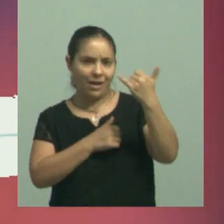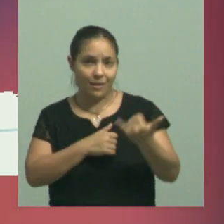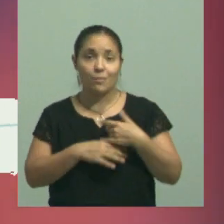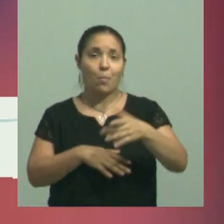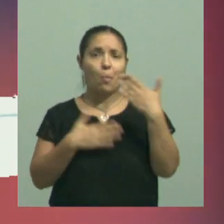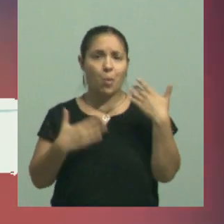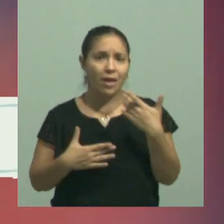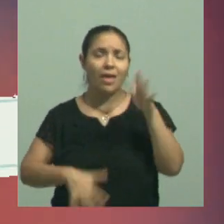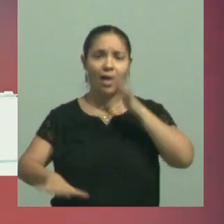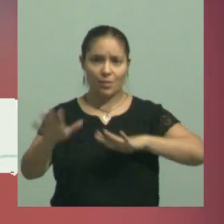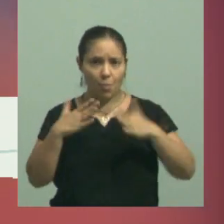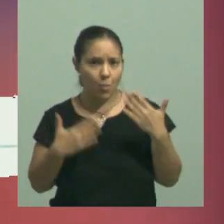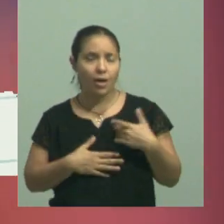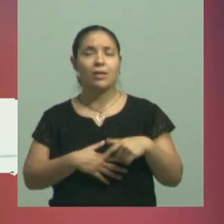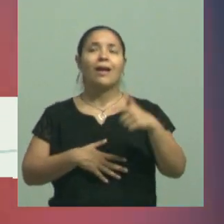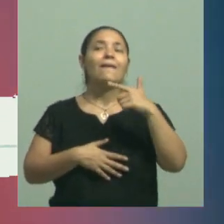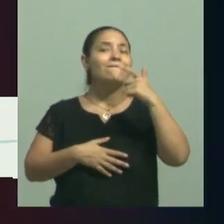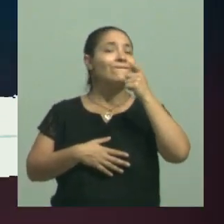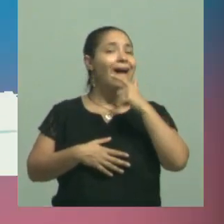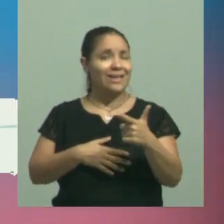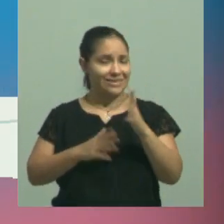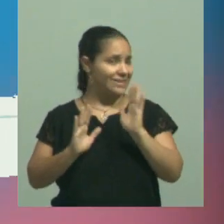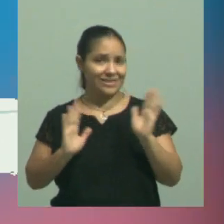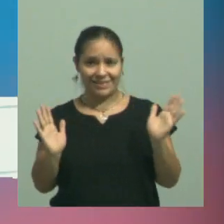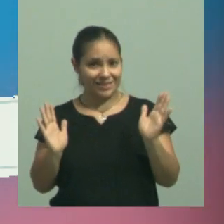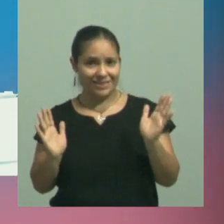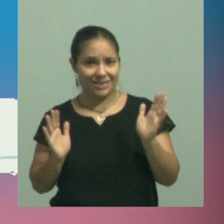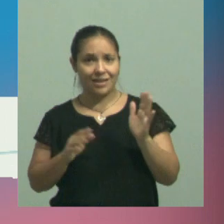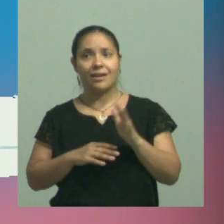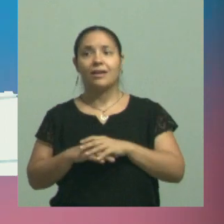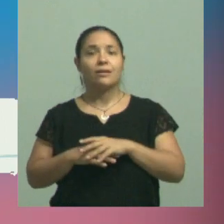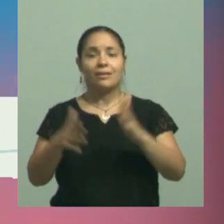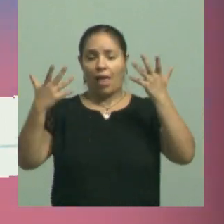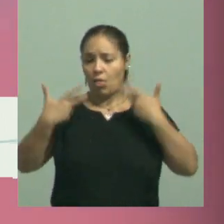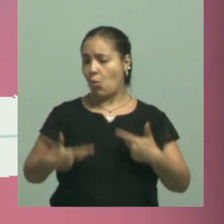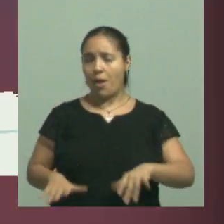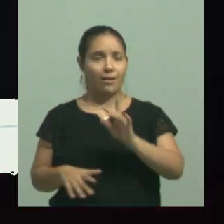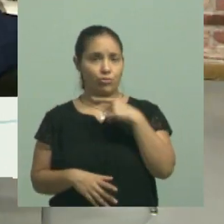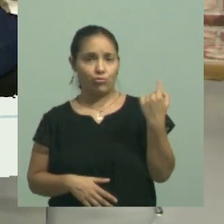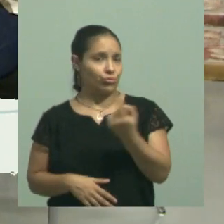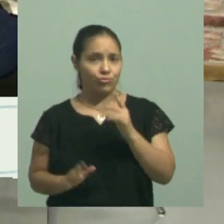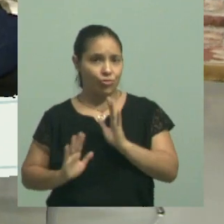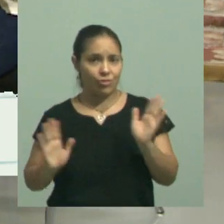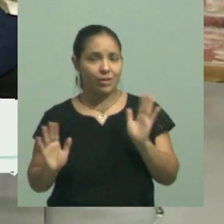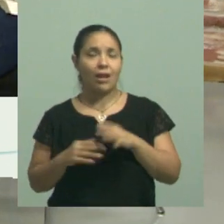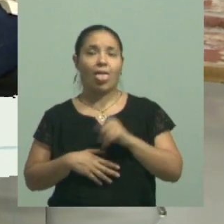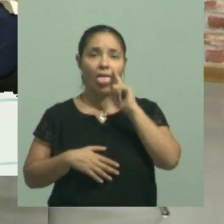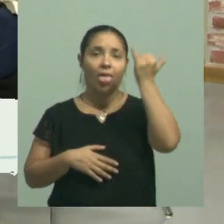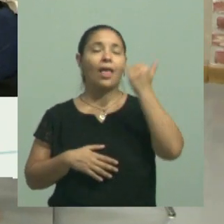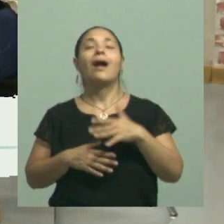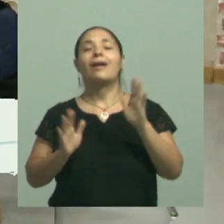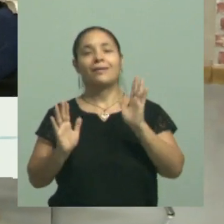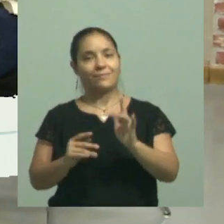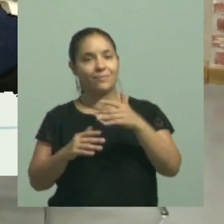que no es tan complicado, que son cosas muy simples y que salen de la propia naturalidad que tenemos, bueno, la gente se anima. El año pasado